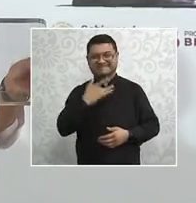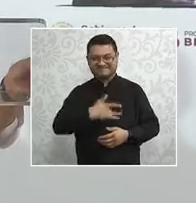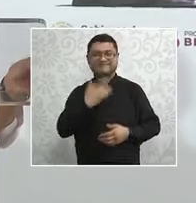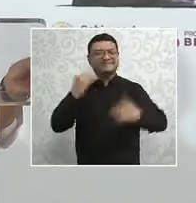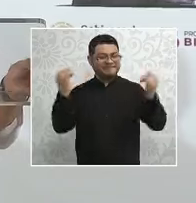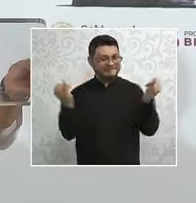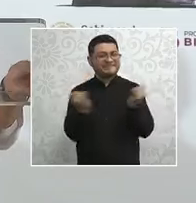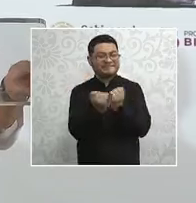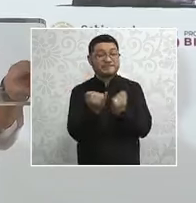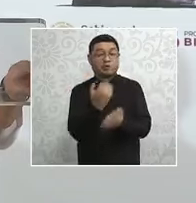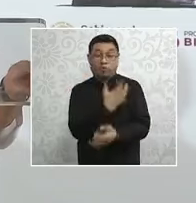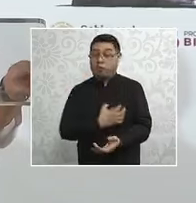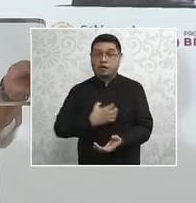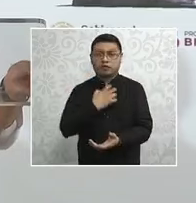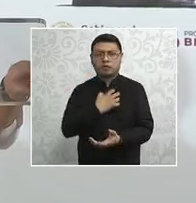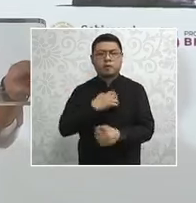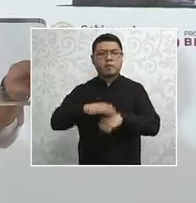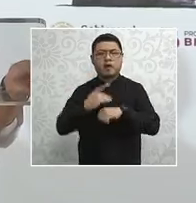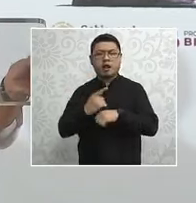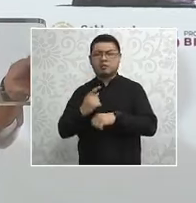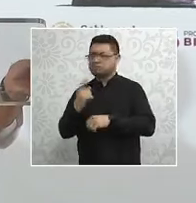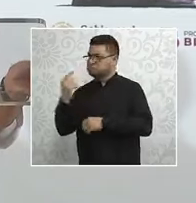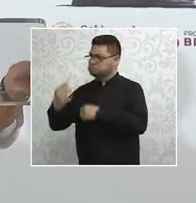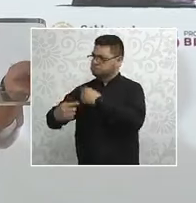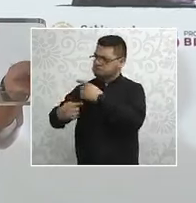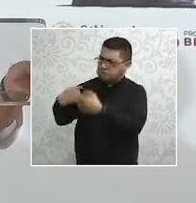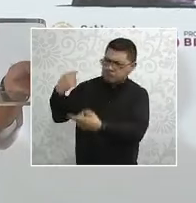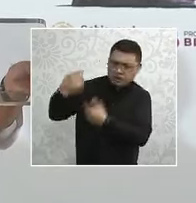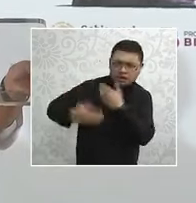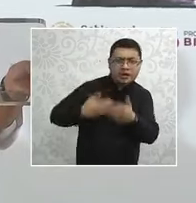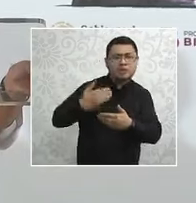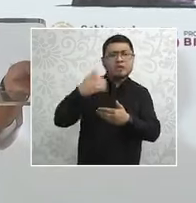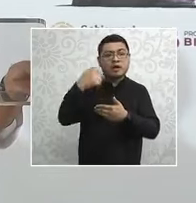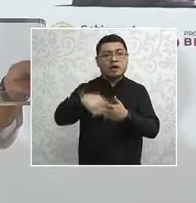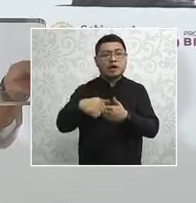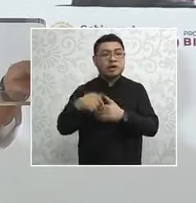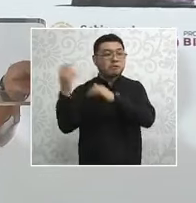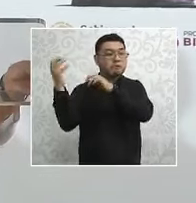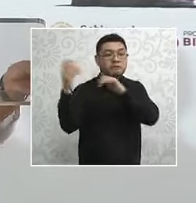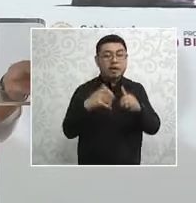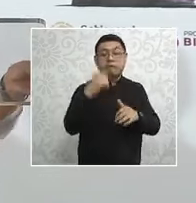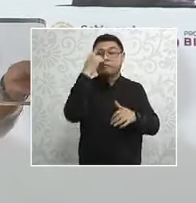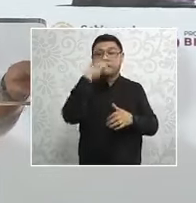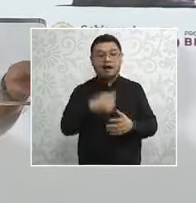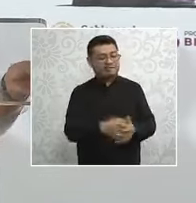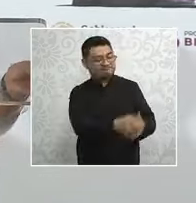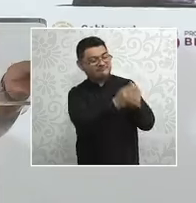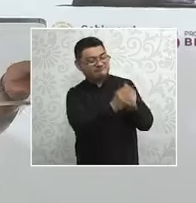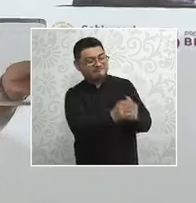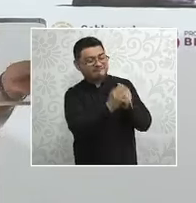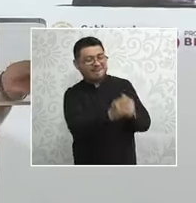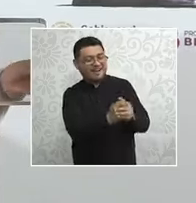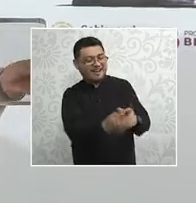de venir a saludar a la gobernadora laida Sansores